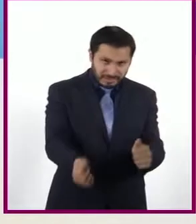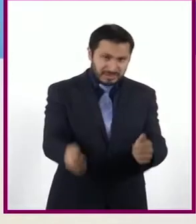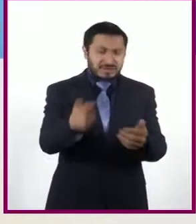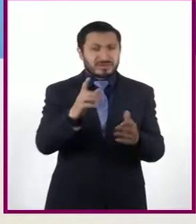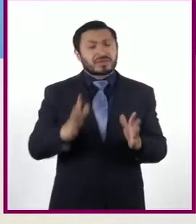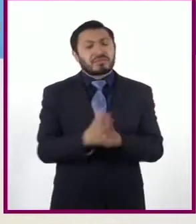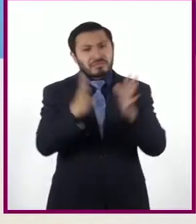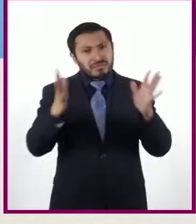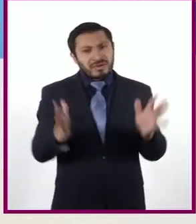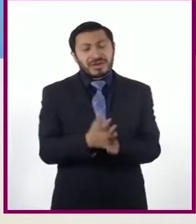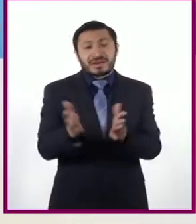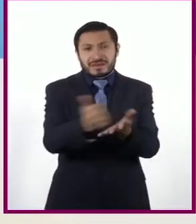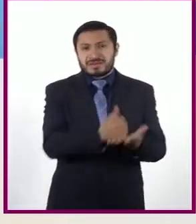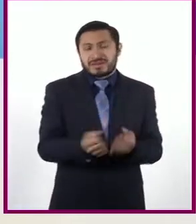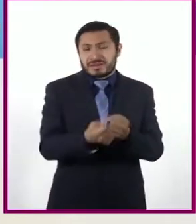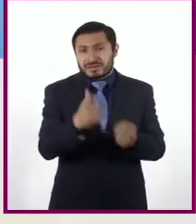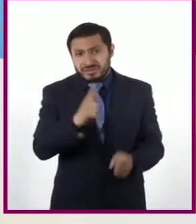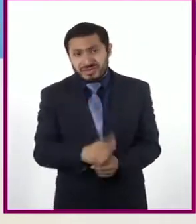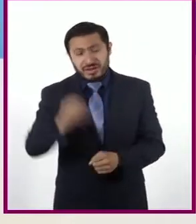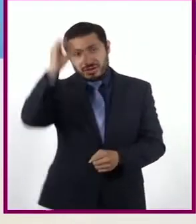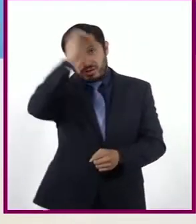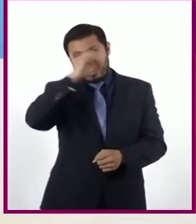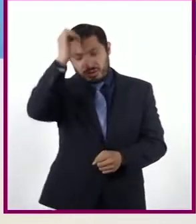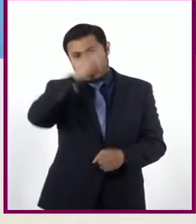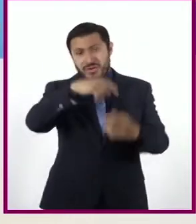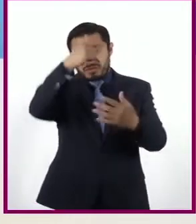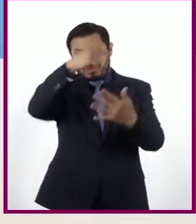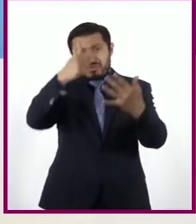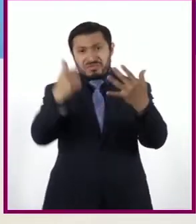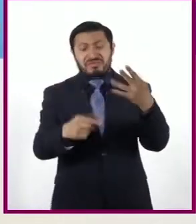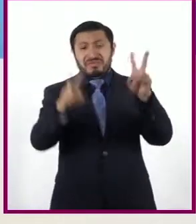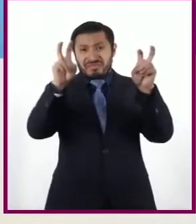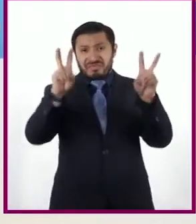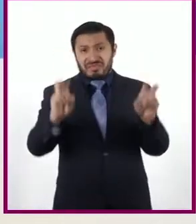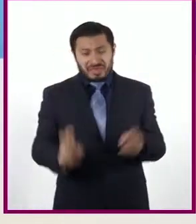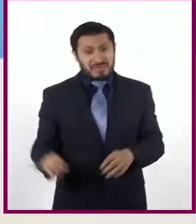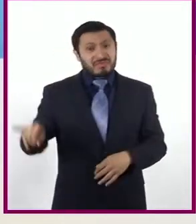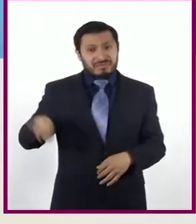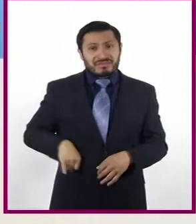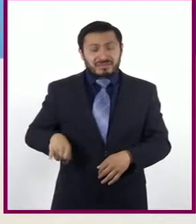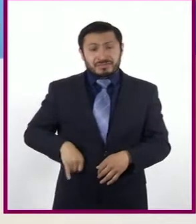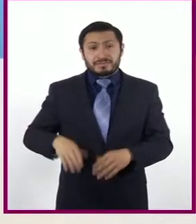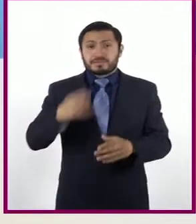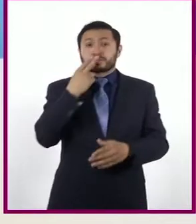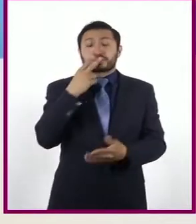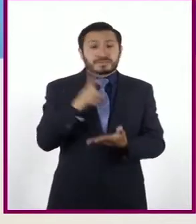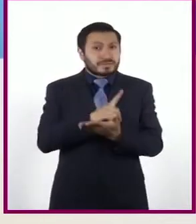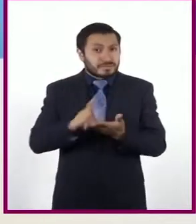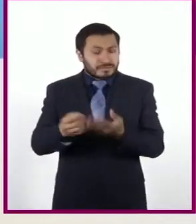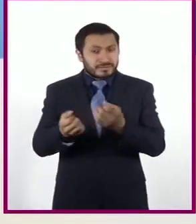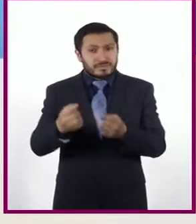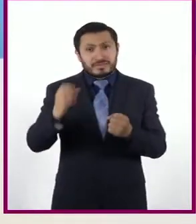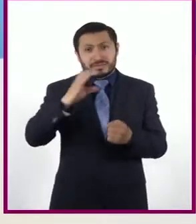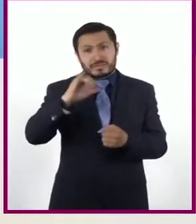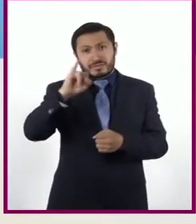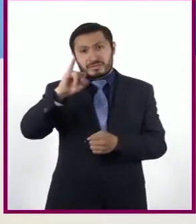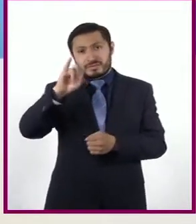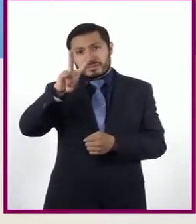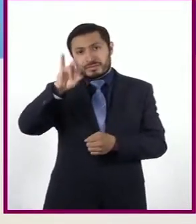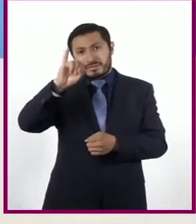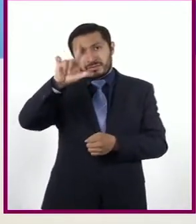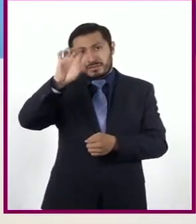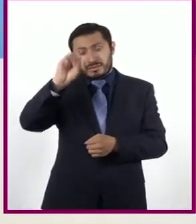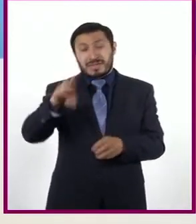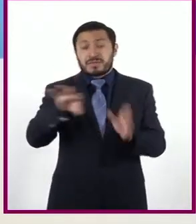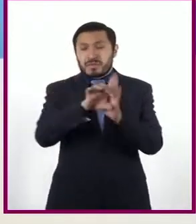participar activamente, opinar sobre los asuntos que les competen y en el ejercicio de los derechos civiles, como la libertad de expresión,